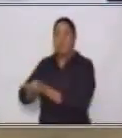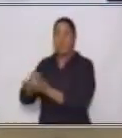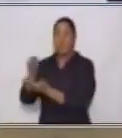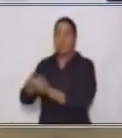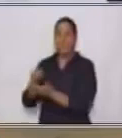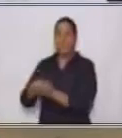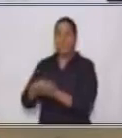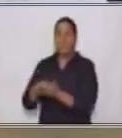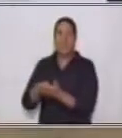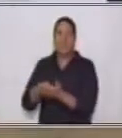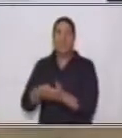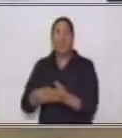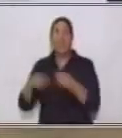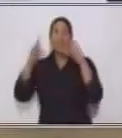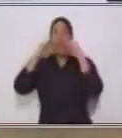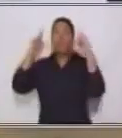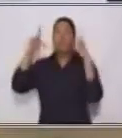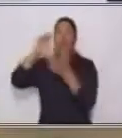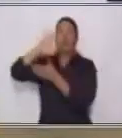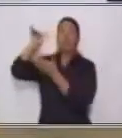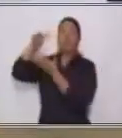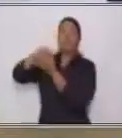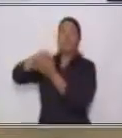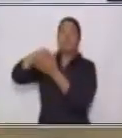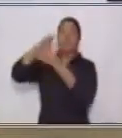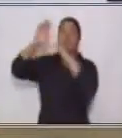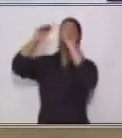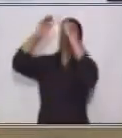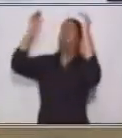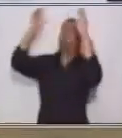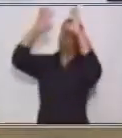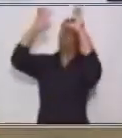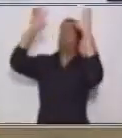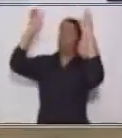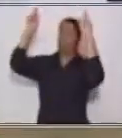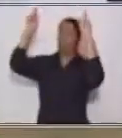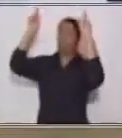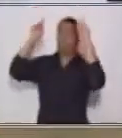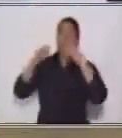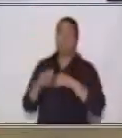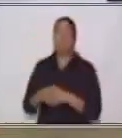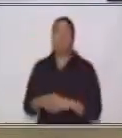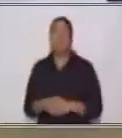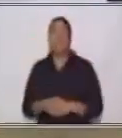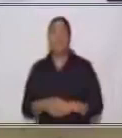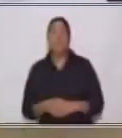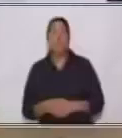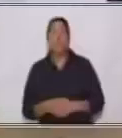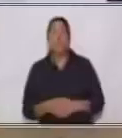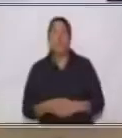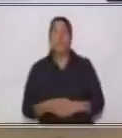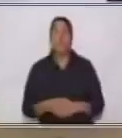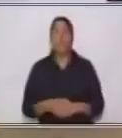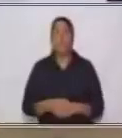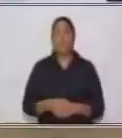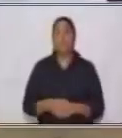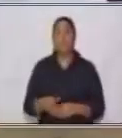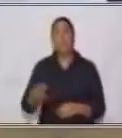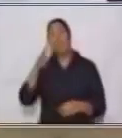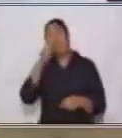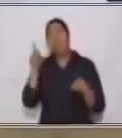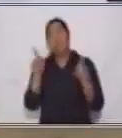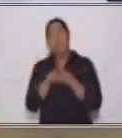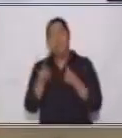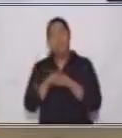centro del sistema que nosotros tenemos acerca de la galaxia. Y que por su